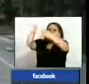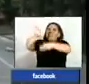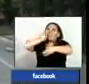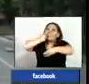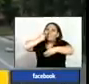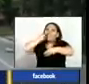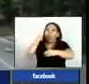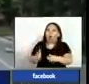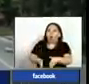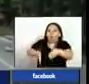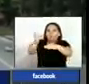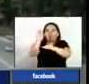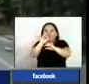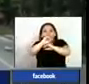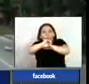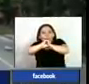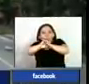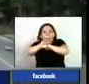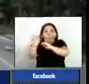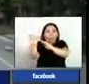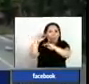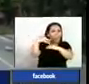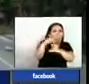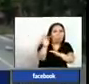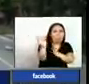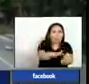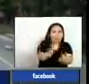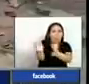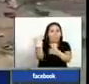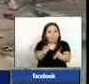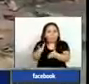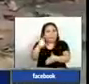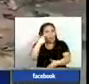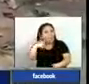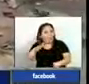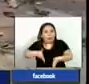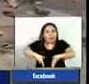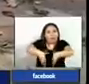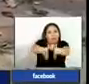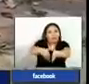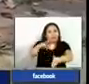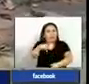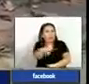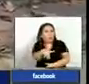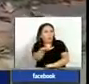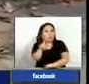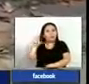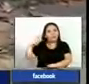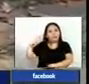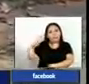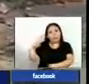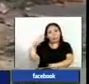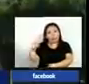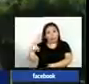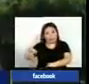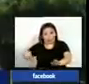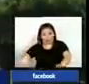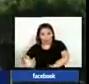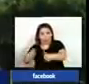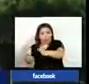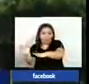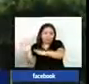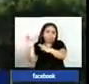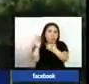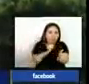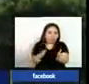vallas publicitarias en distintos puntos del país. Por ejemplo, en la carretera Panamericana, en la zona de Santa Tecla, los árboles y escombros